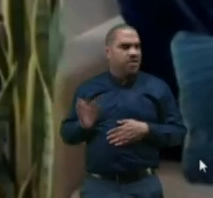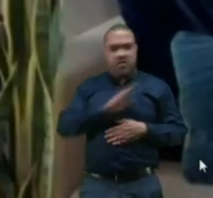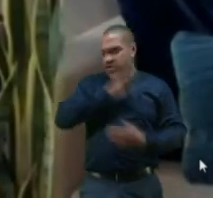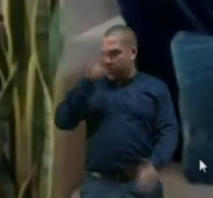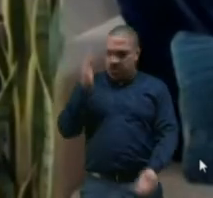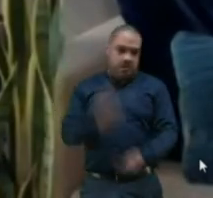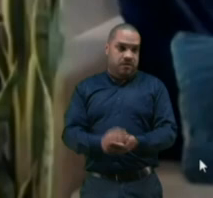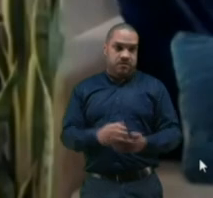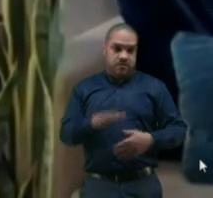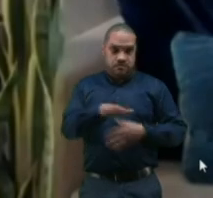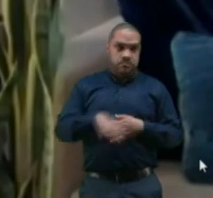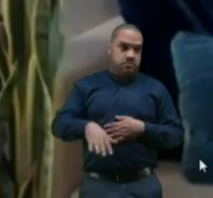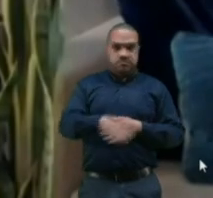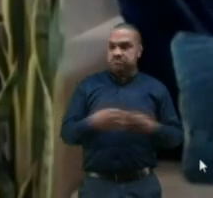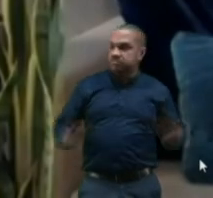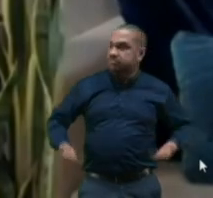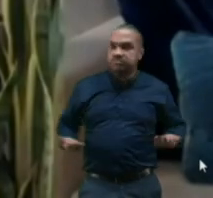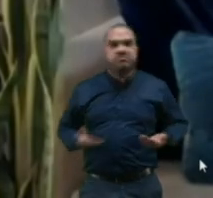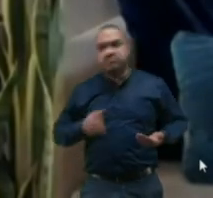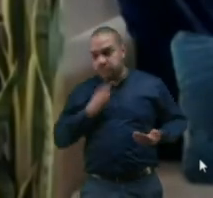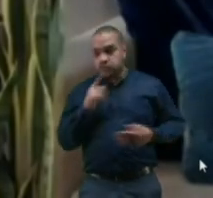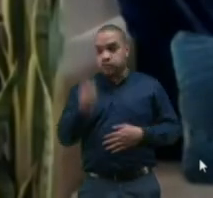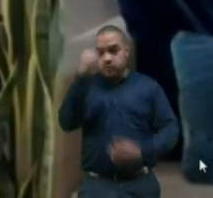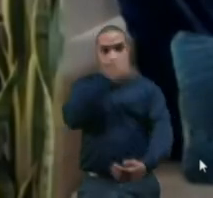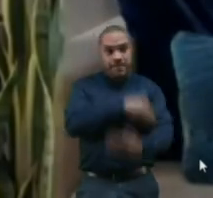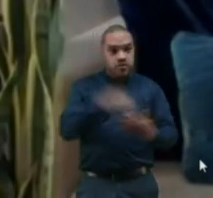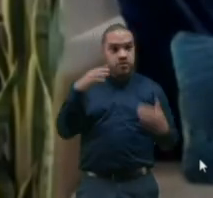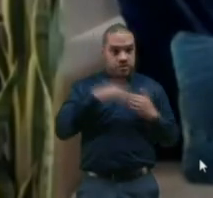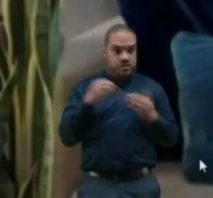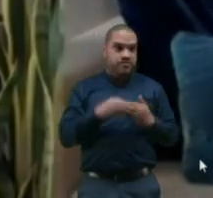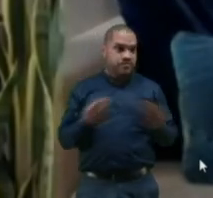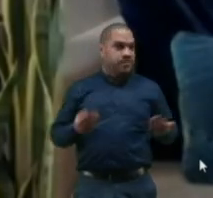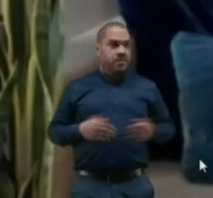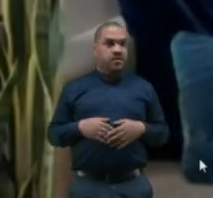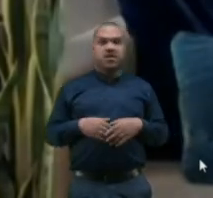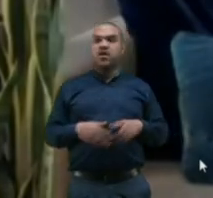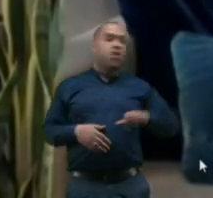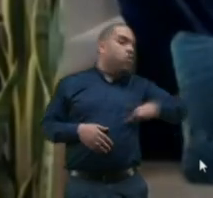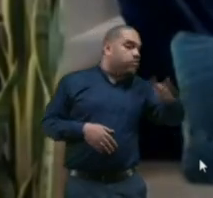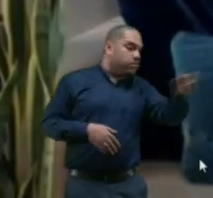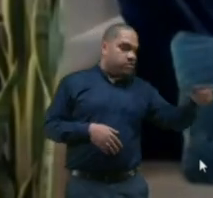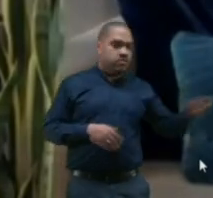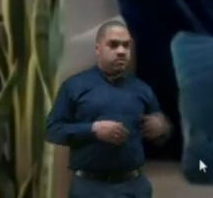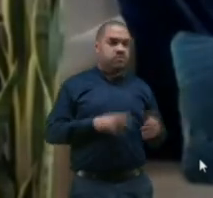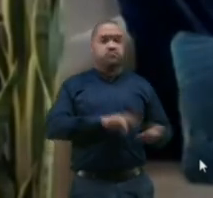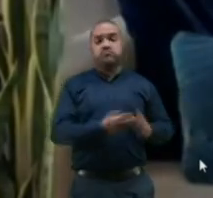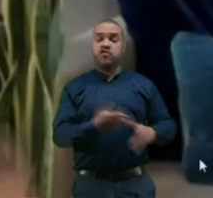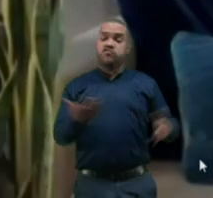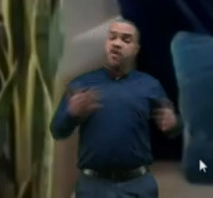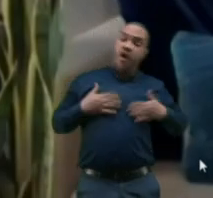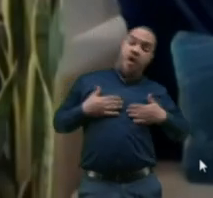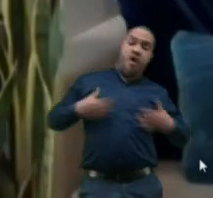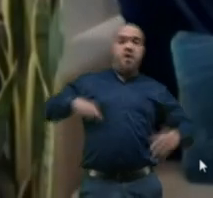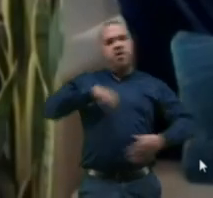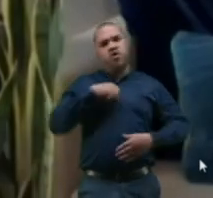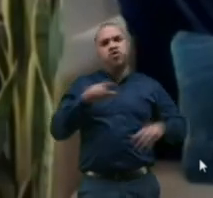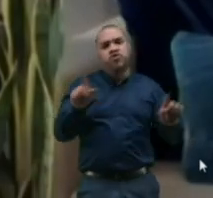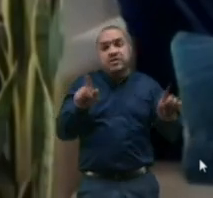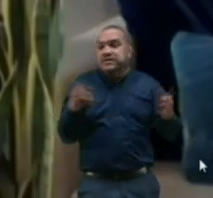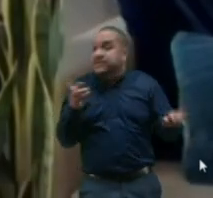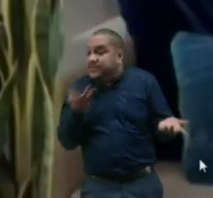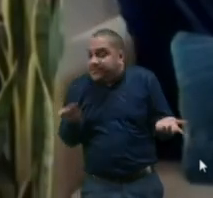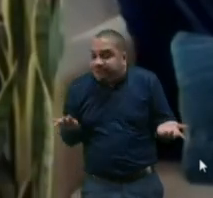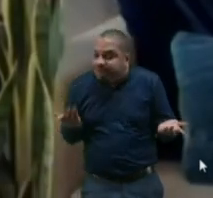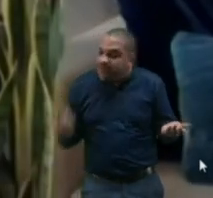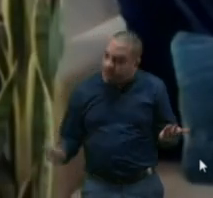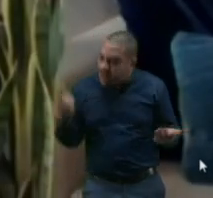de nosotros nadie lo ha podido hacer tampoco la probablemente no no lo digo como un valle o no lo digo como una oportunidad mejorada